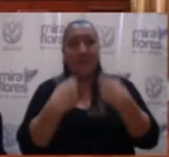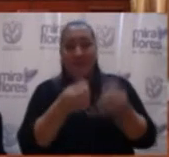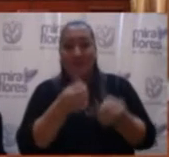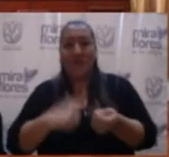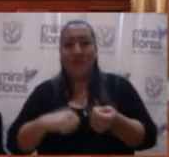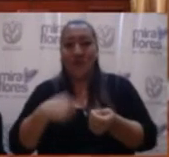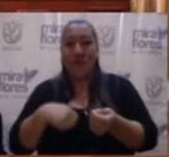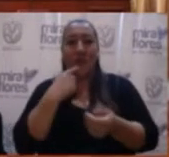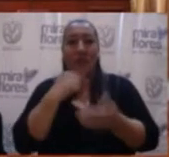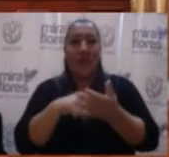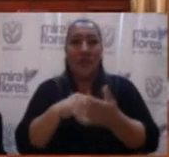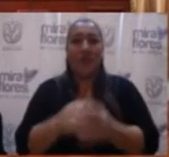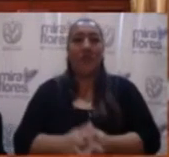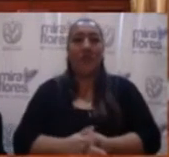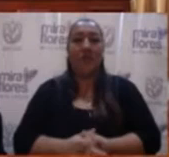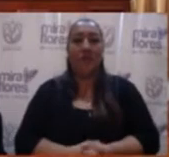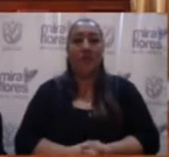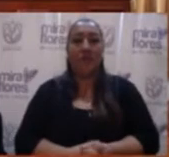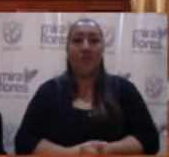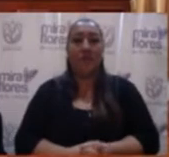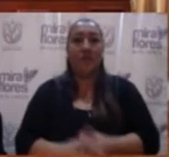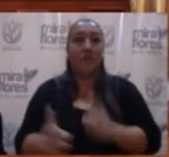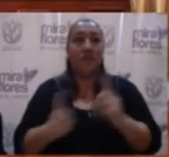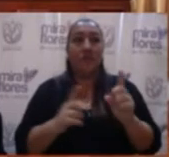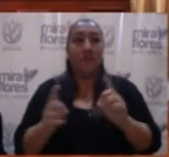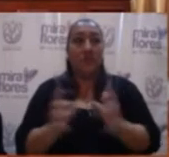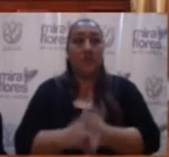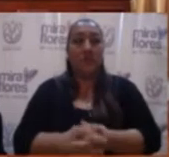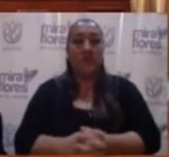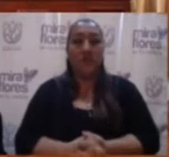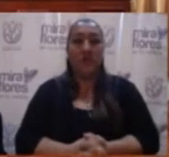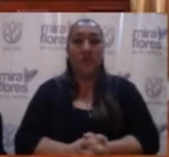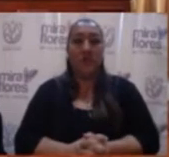considerandos expresados en el presente acuerdo. Al debate.